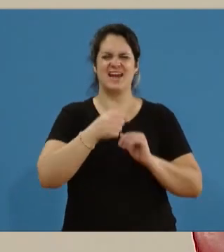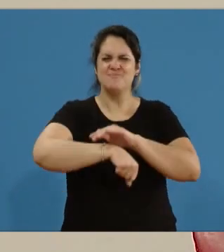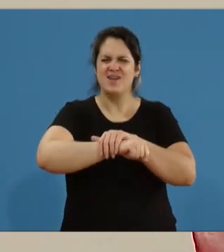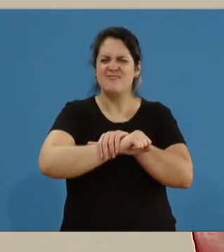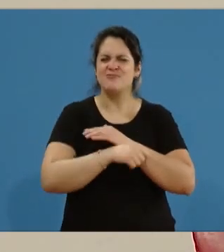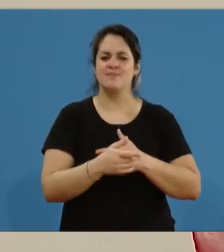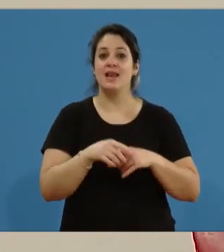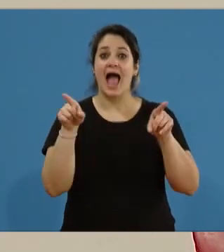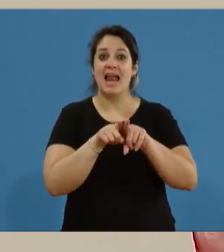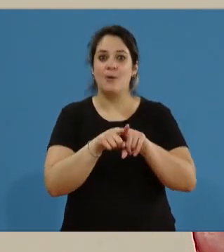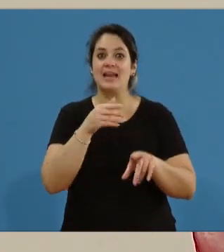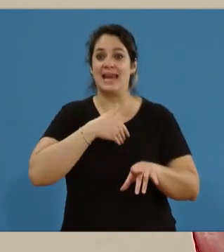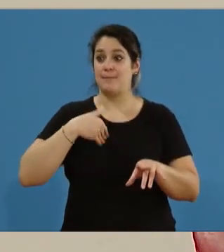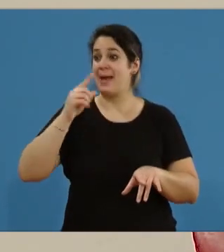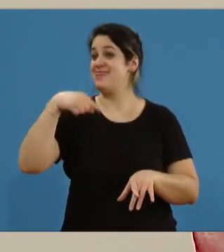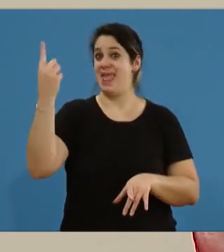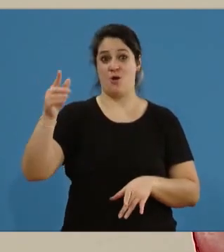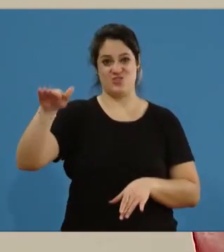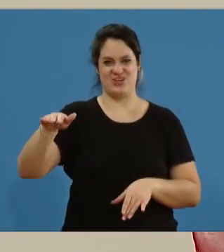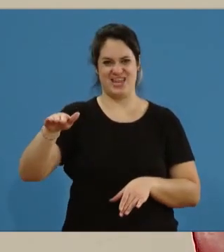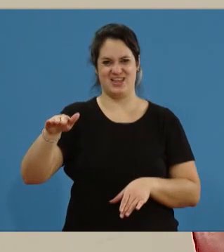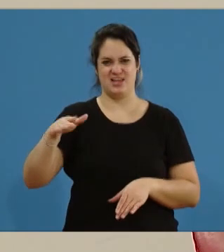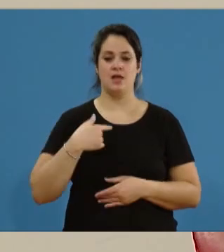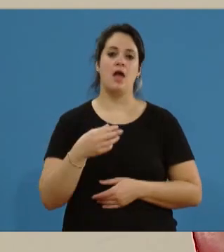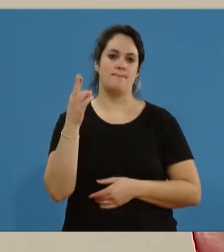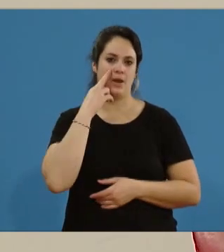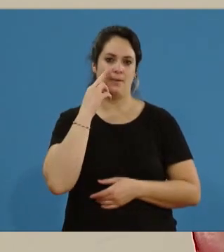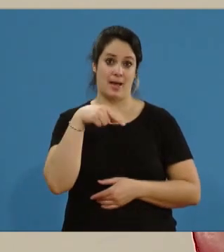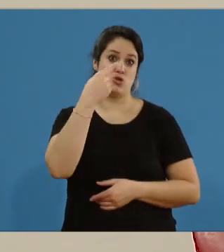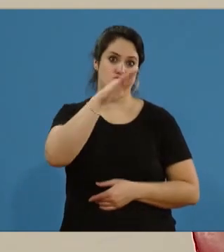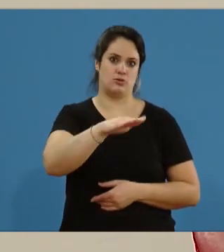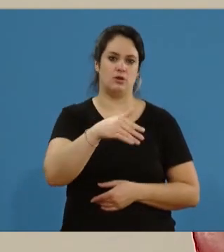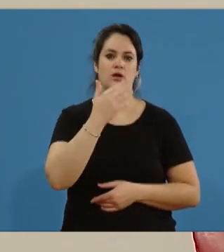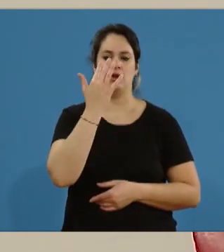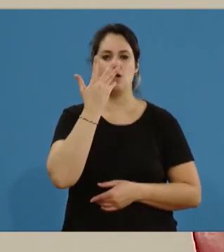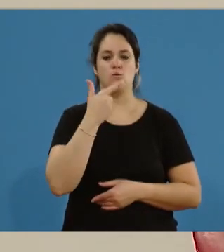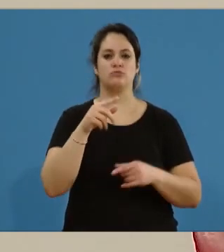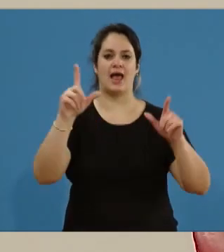deportes, igual que a la mamá de Inés. Pero al papá de Ignacio le gusta